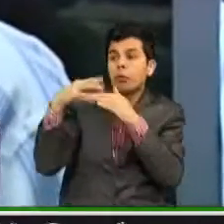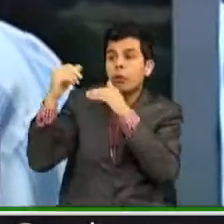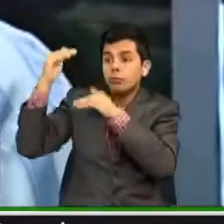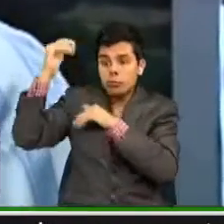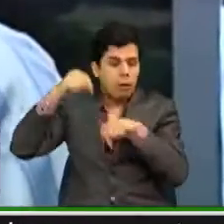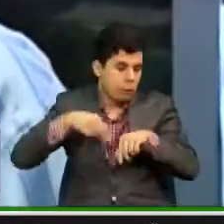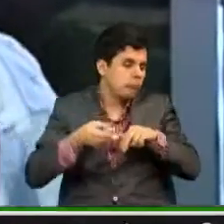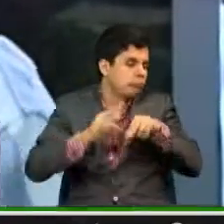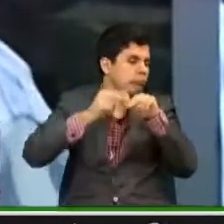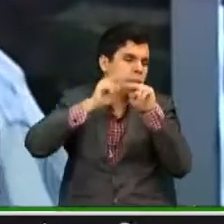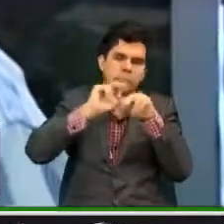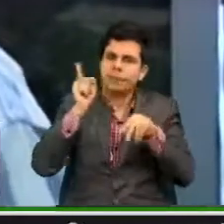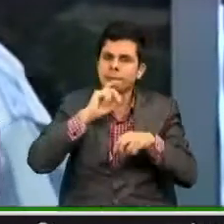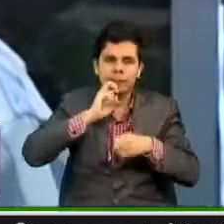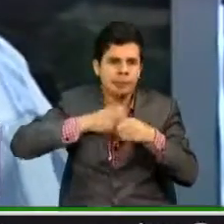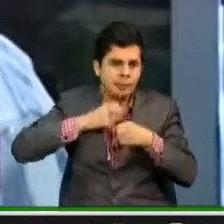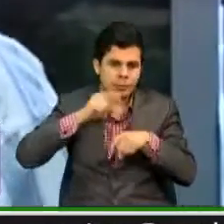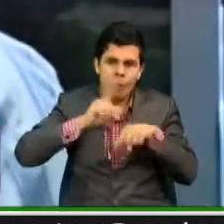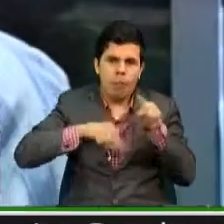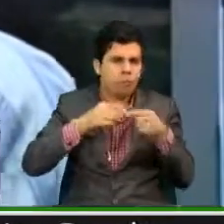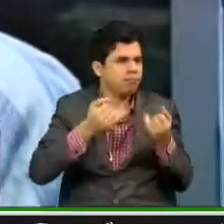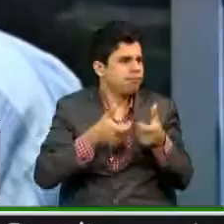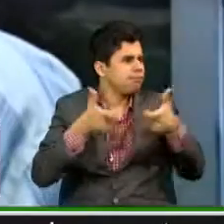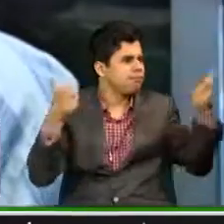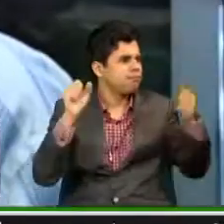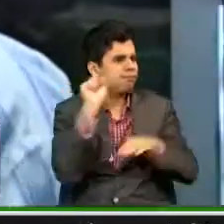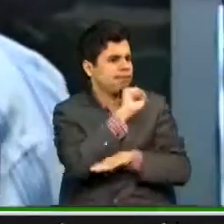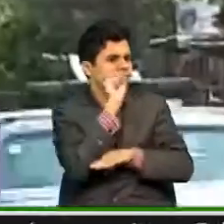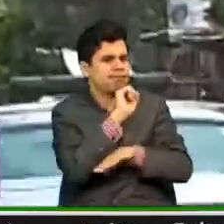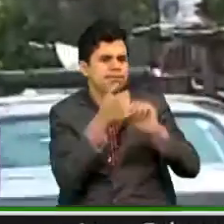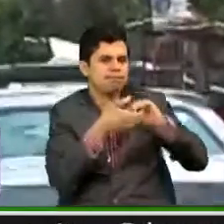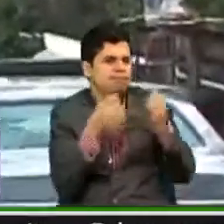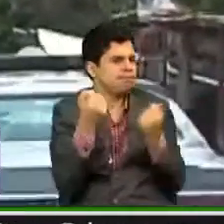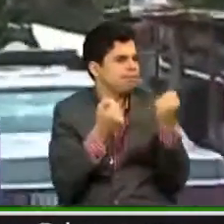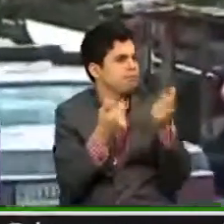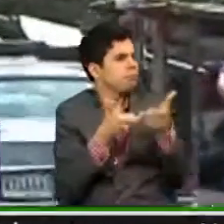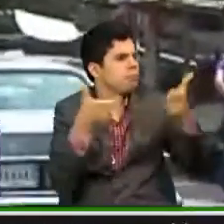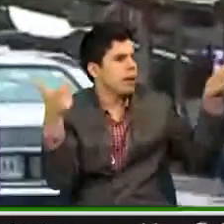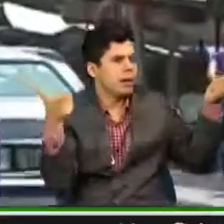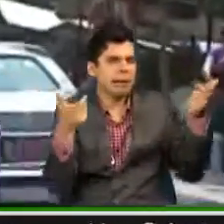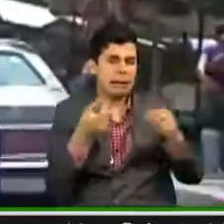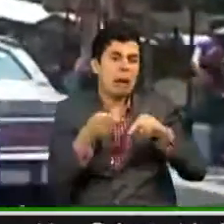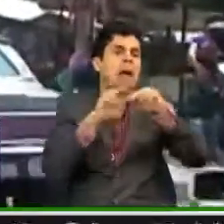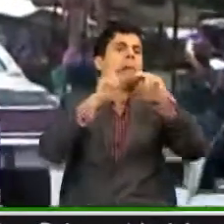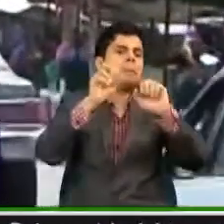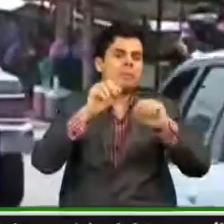de superávit de transporte de carga, de vehículos de carga. Se espera que el